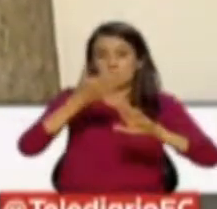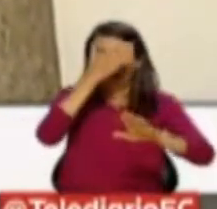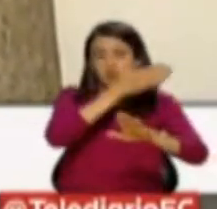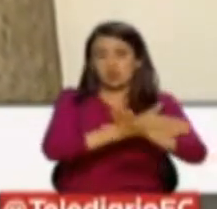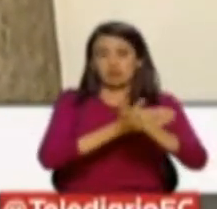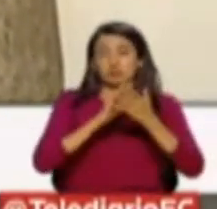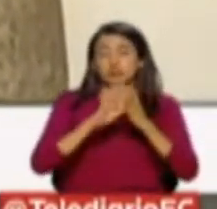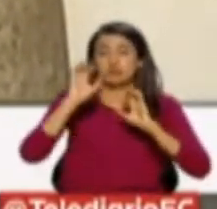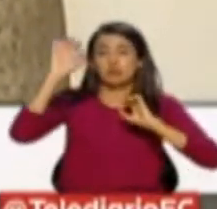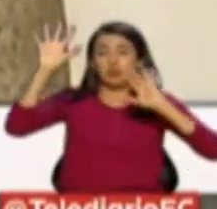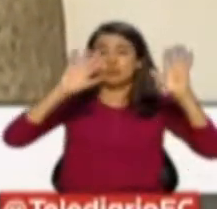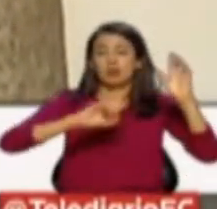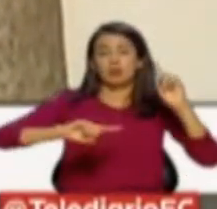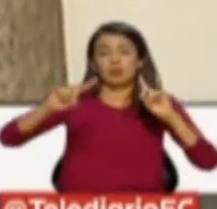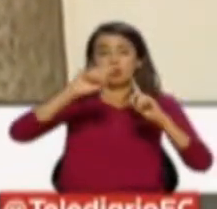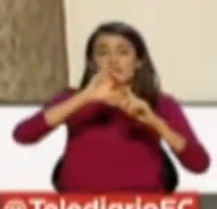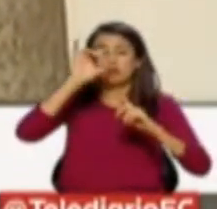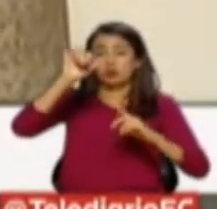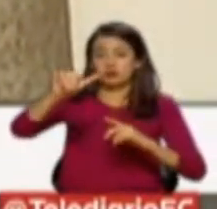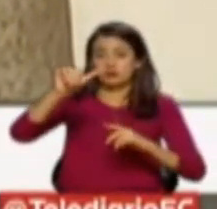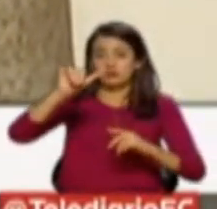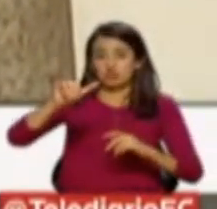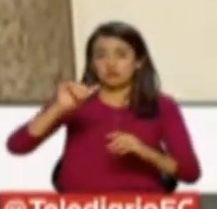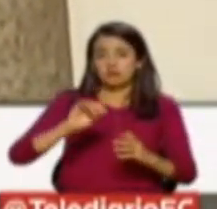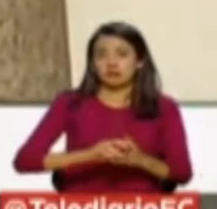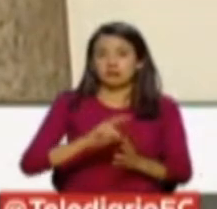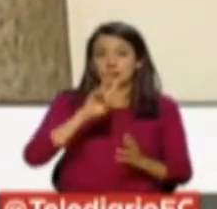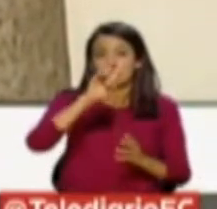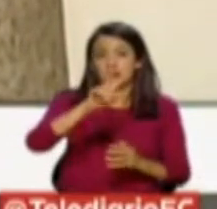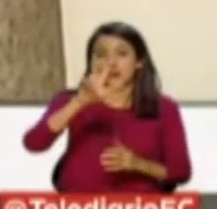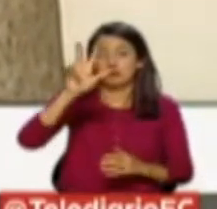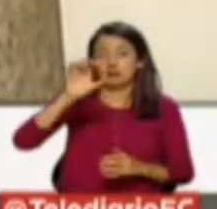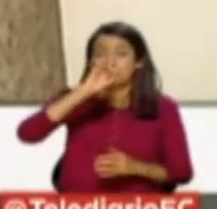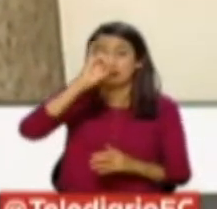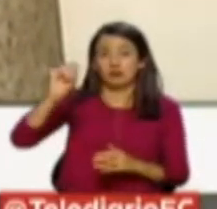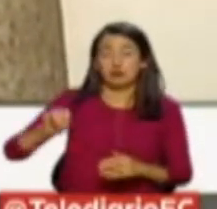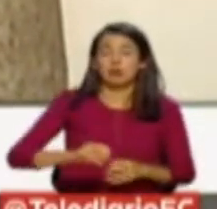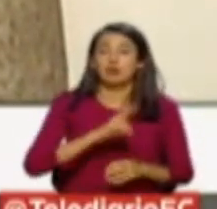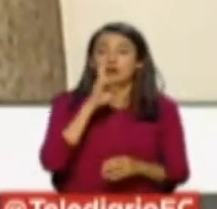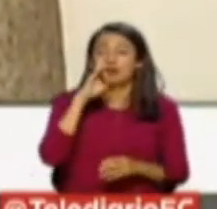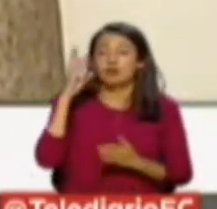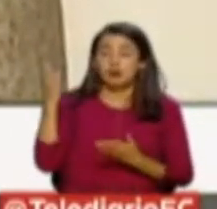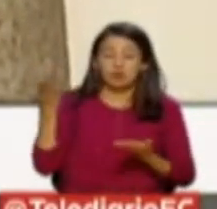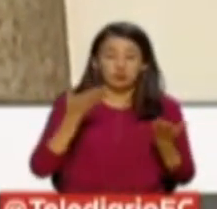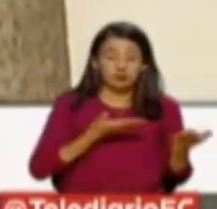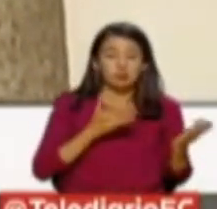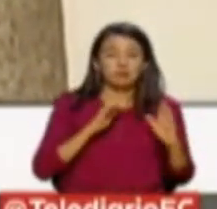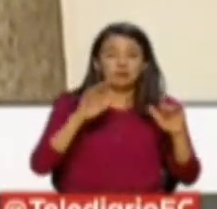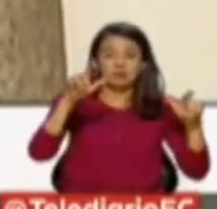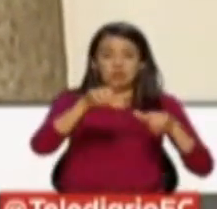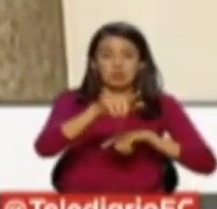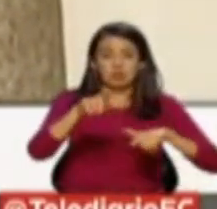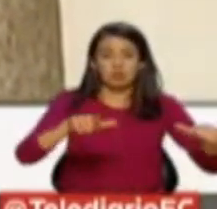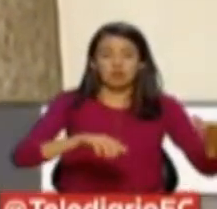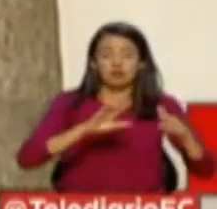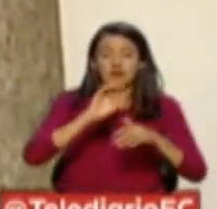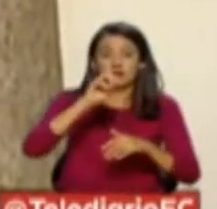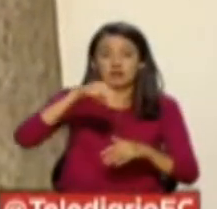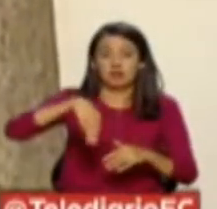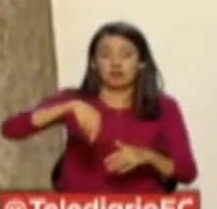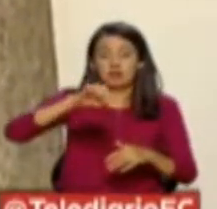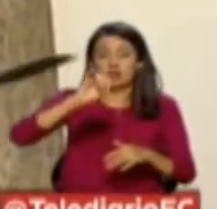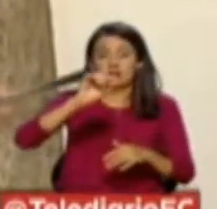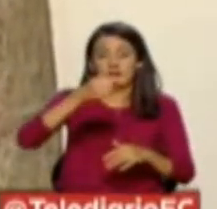esta exposición va a estar hasta el día sábado 23 de junio acá en la sala miguel de santiago ustedes